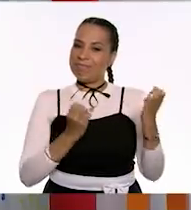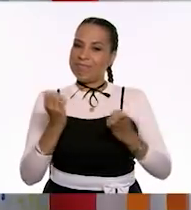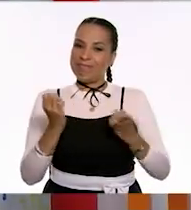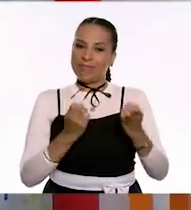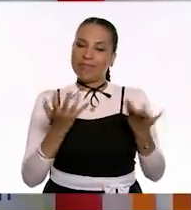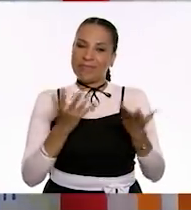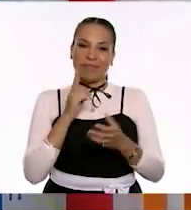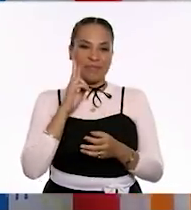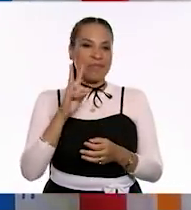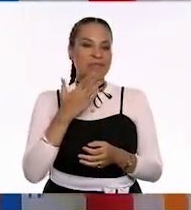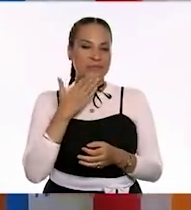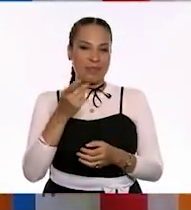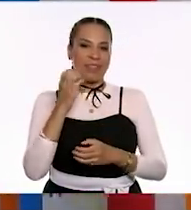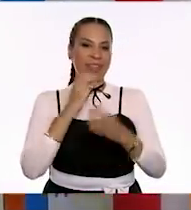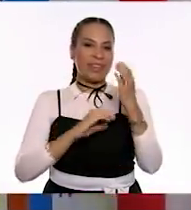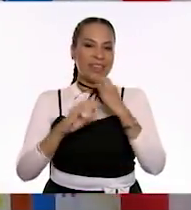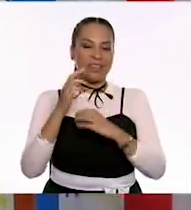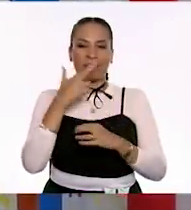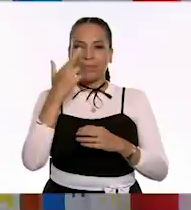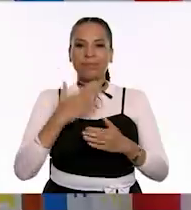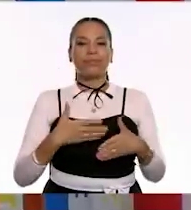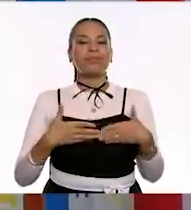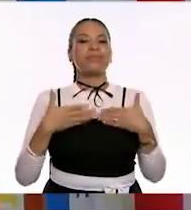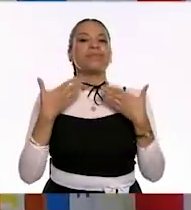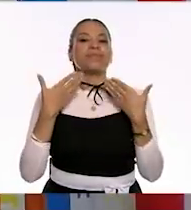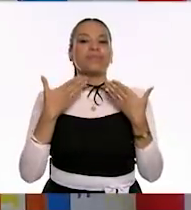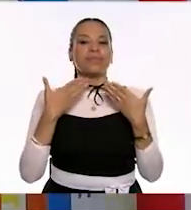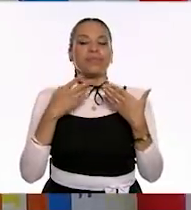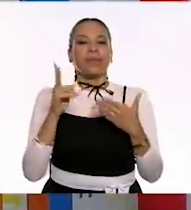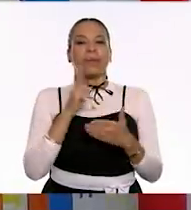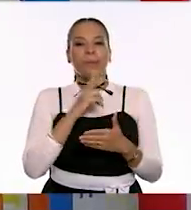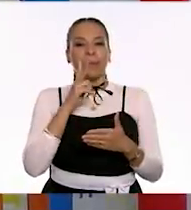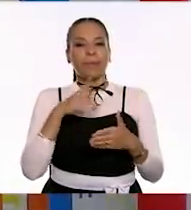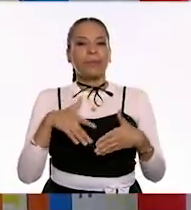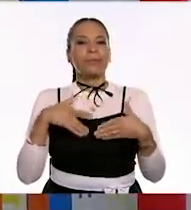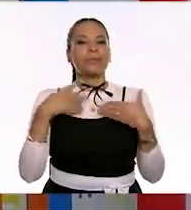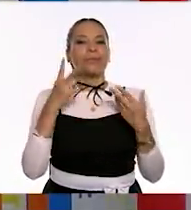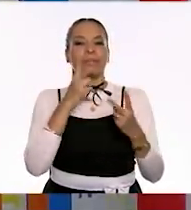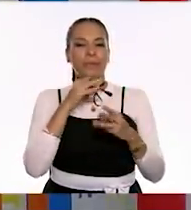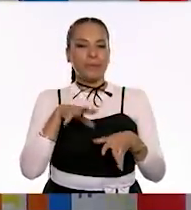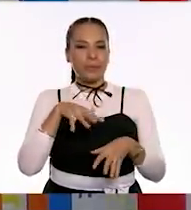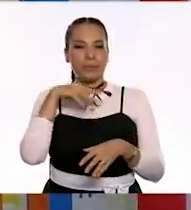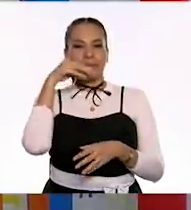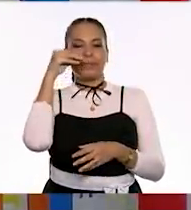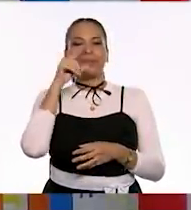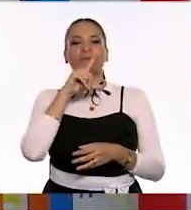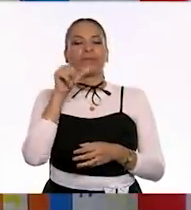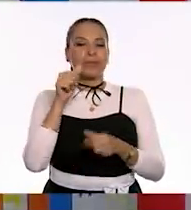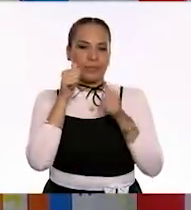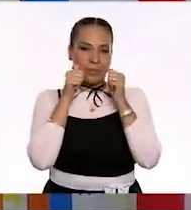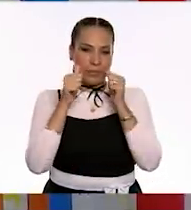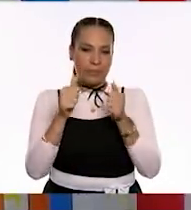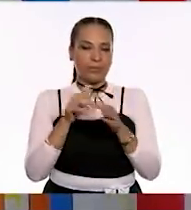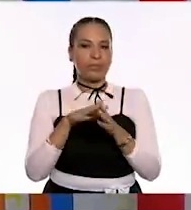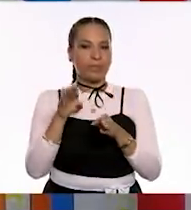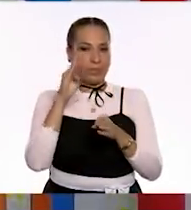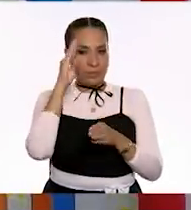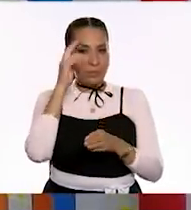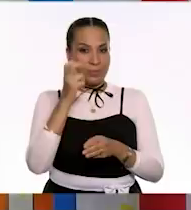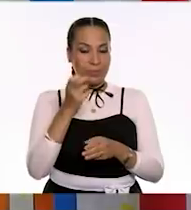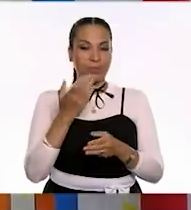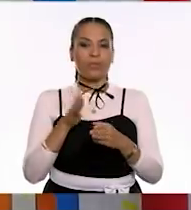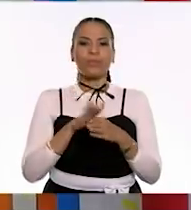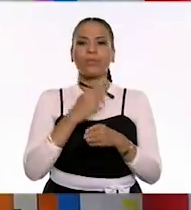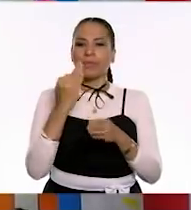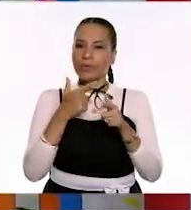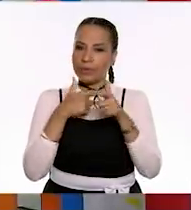Está bastante bien esta canción. Vamos a respirar, a tomar aliento nuevamente y a poner atención. ¿Les parece?